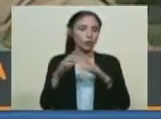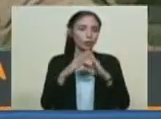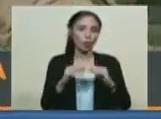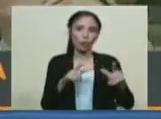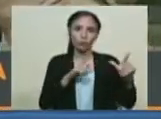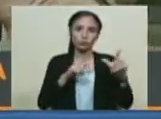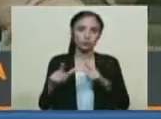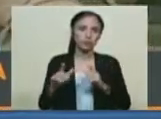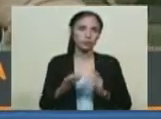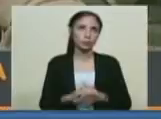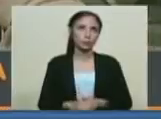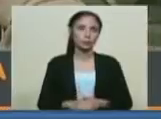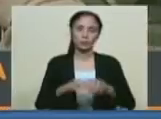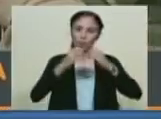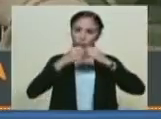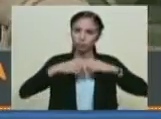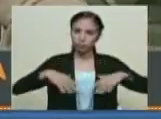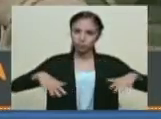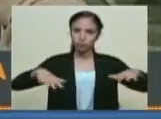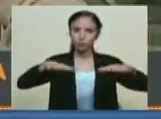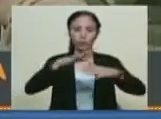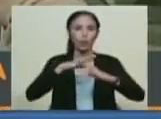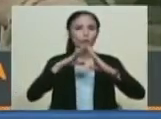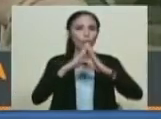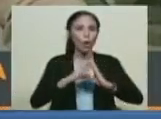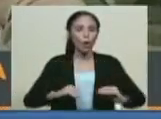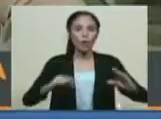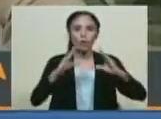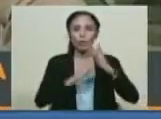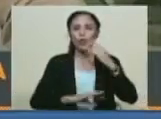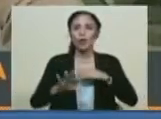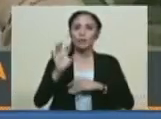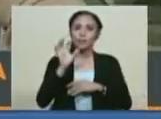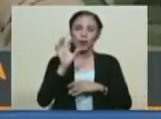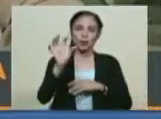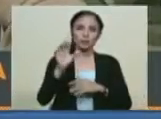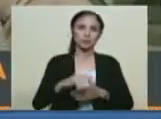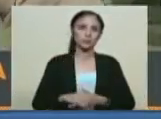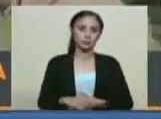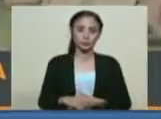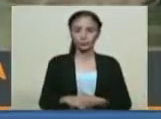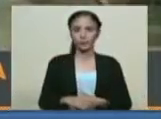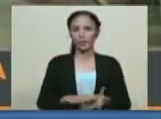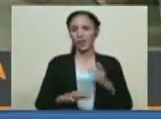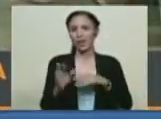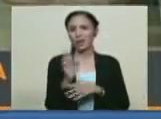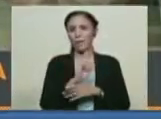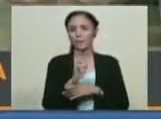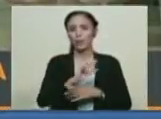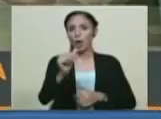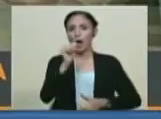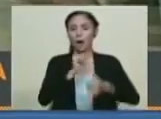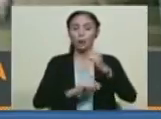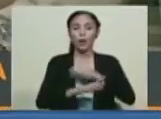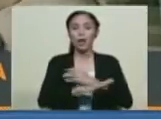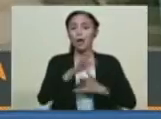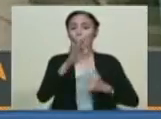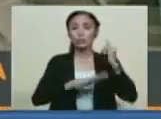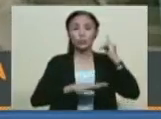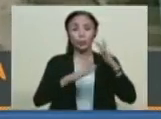tener cobertura 100% servicio de agua a todo el pueblo de Venezuela, hasta en el último